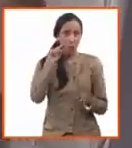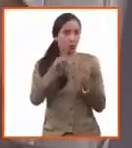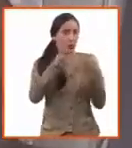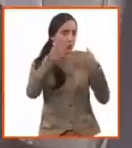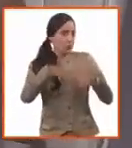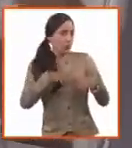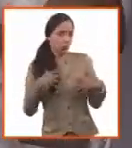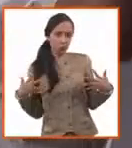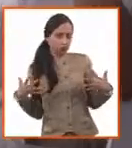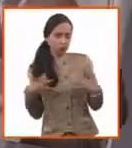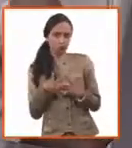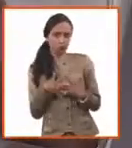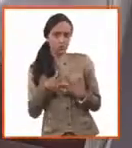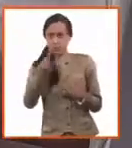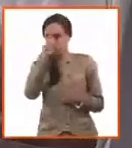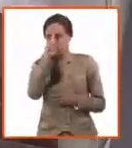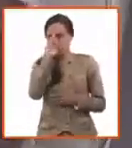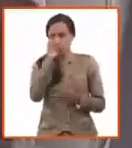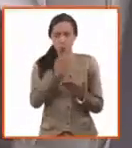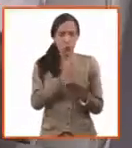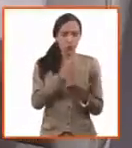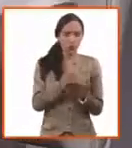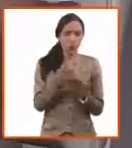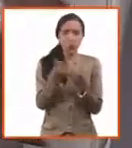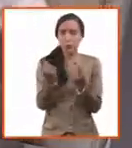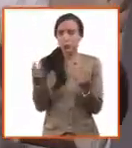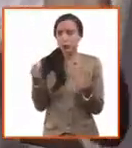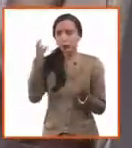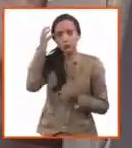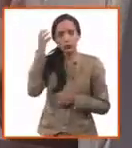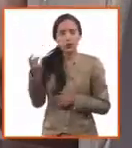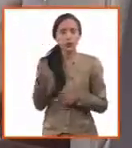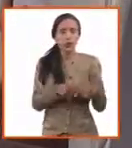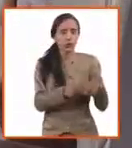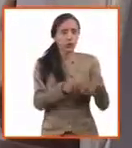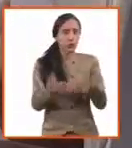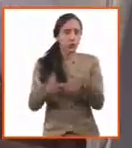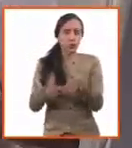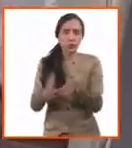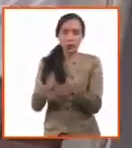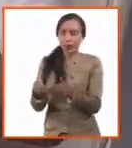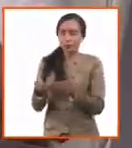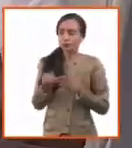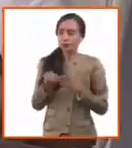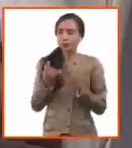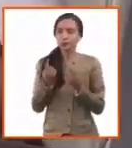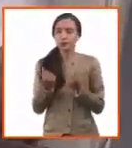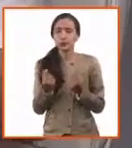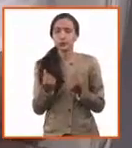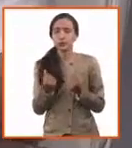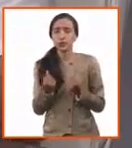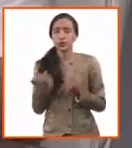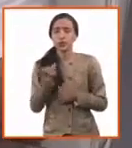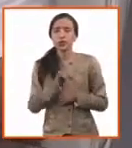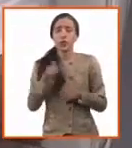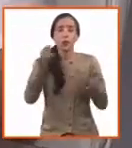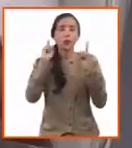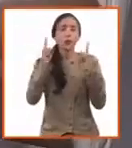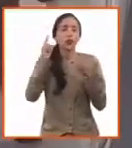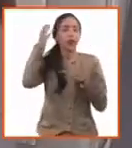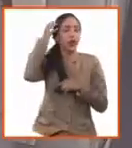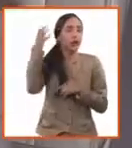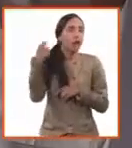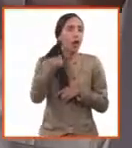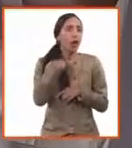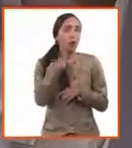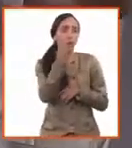no tiene nada que ver con la salud la educación el presupuesto del estado y todo lo que se obtiene para satisfacer nuestra necesidad y en la política él estaba por un